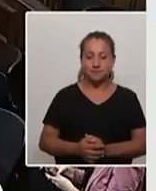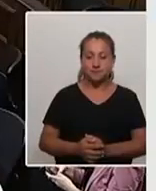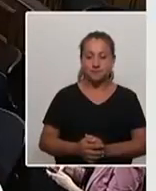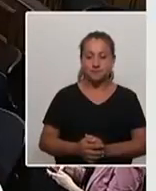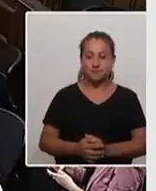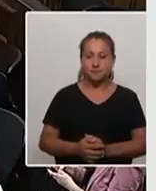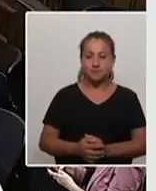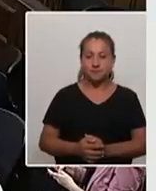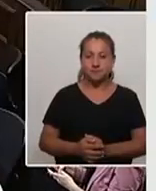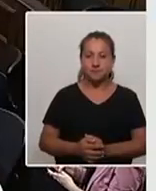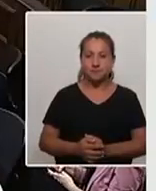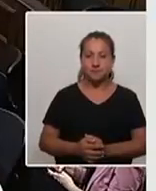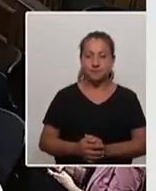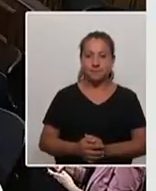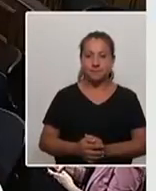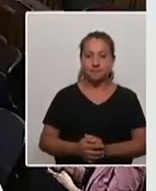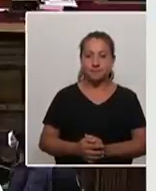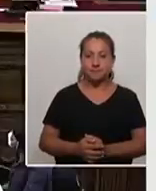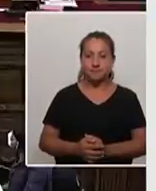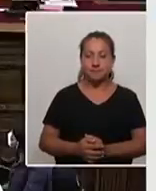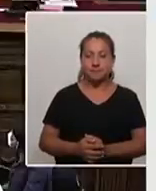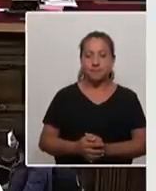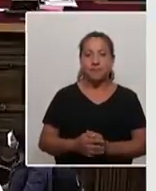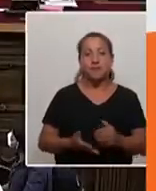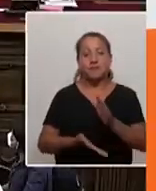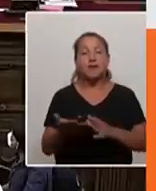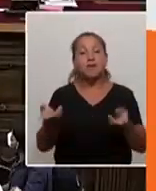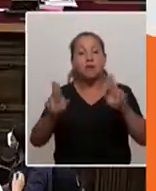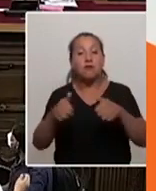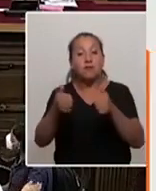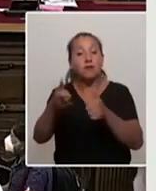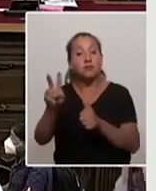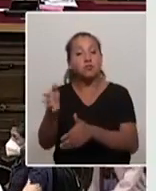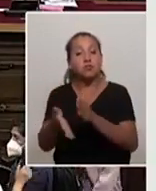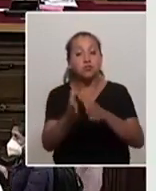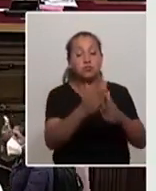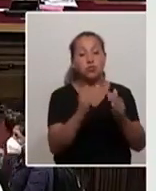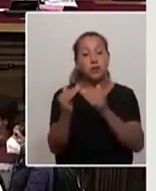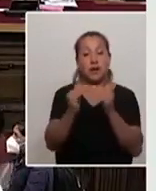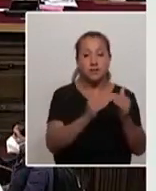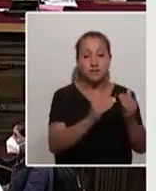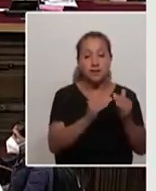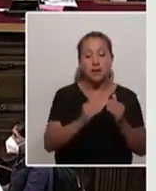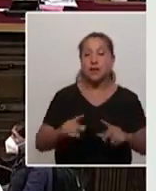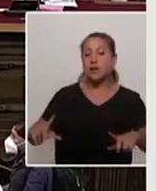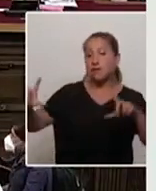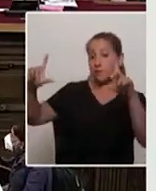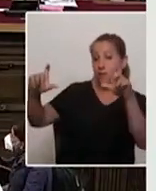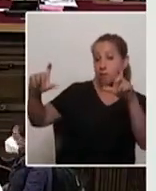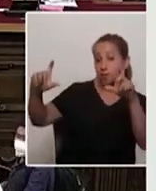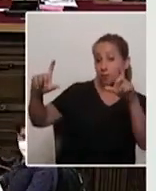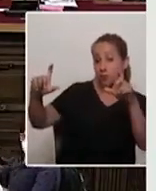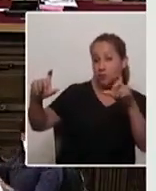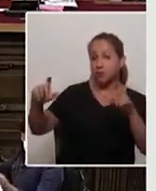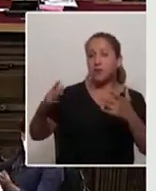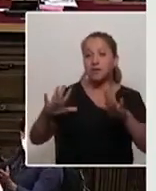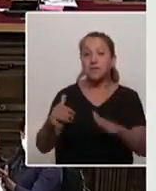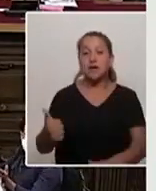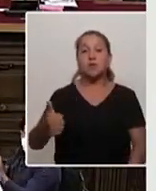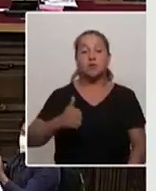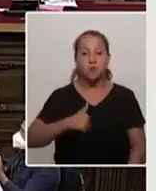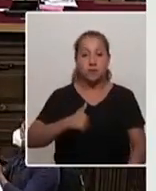corta, y quizás no es la mejor, pero la más corta, porque a esa va a ser más fácil pegarle las partes de las otras que rechazamos. Perfecto.